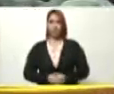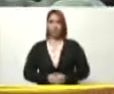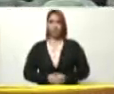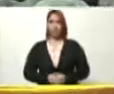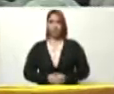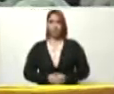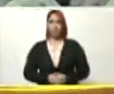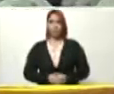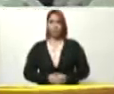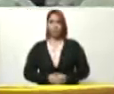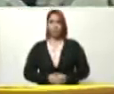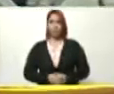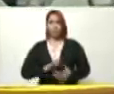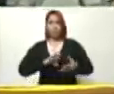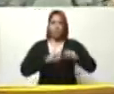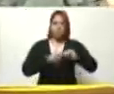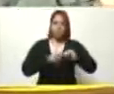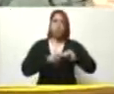a la realidad.